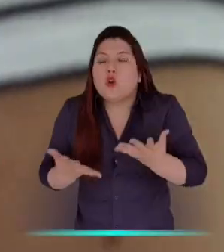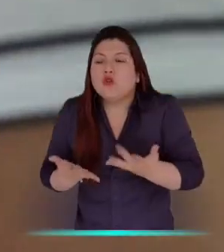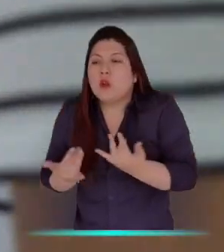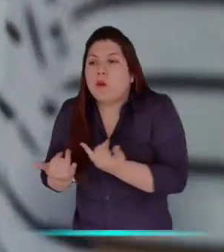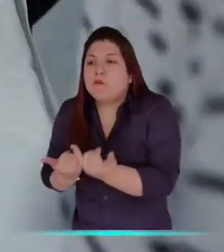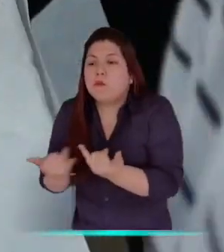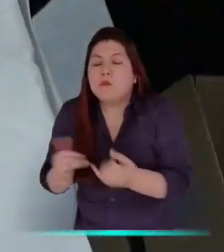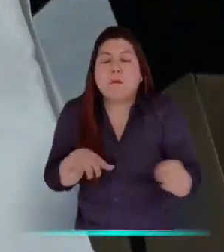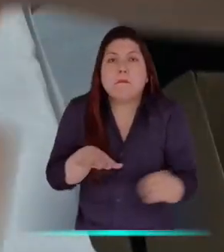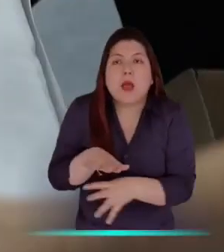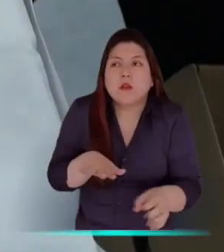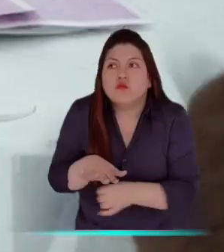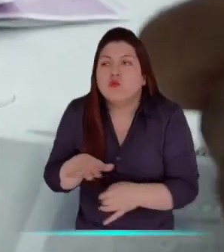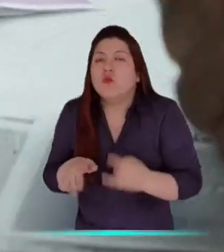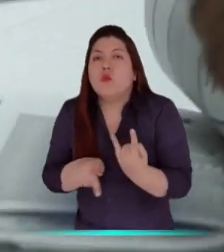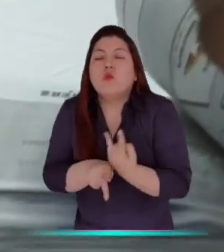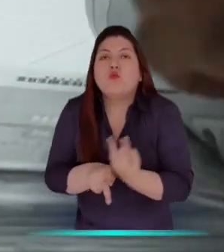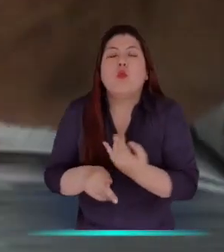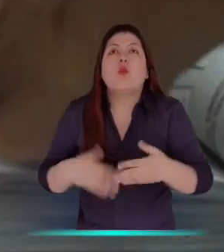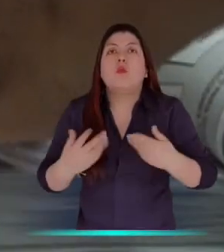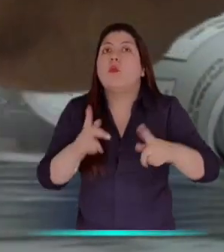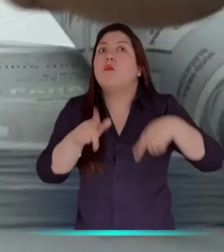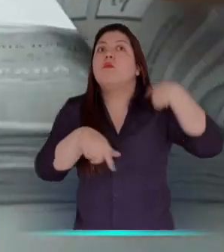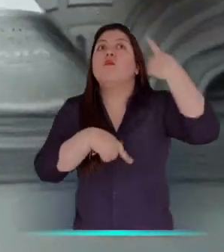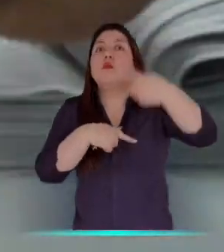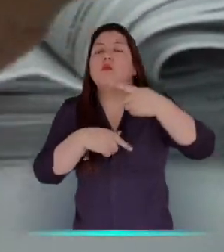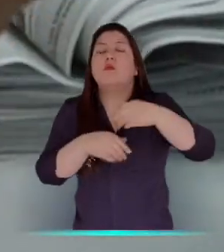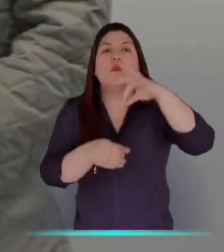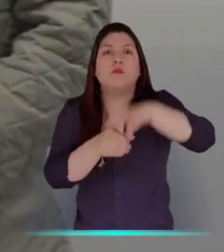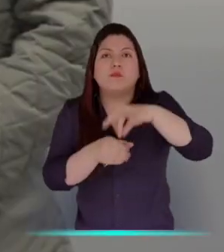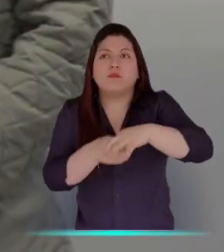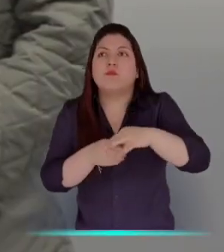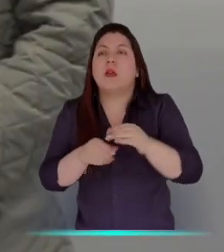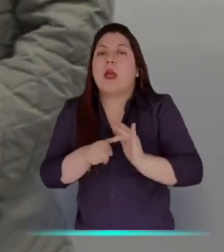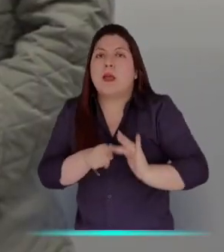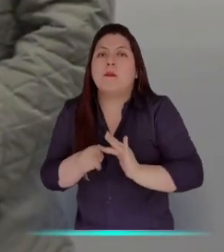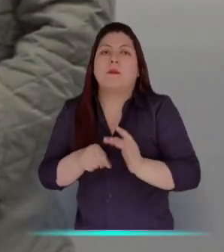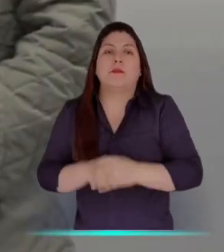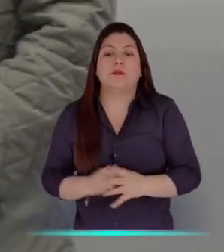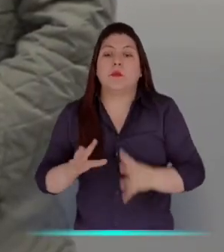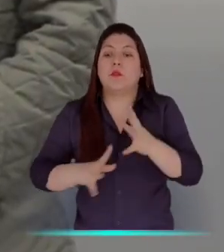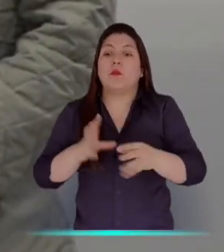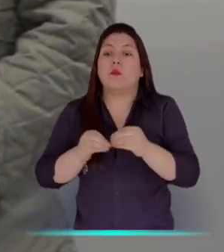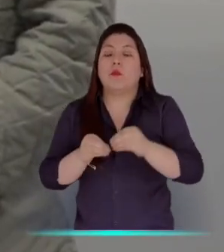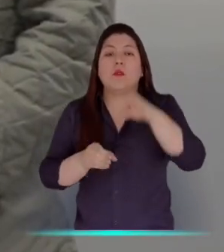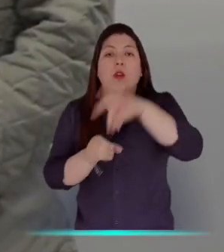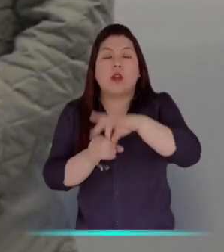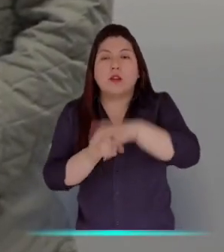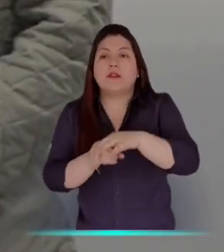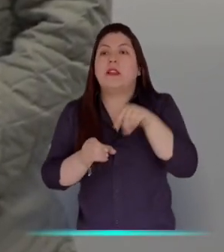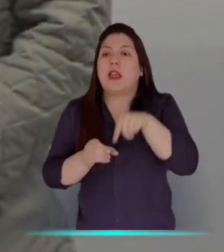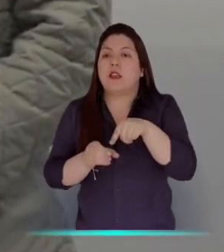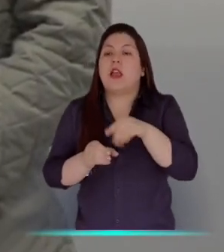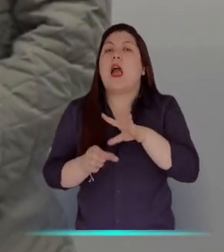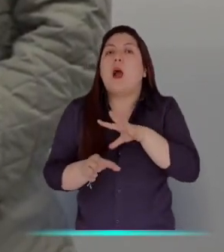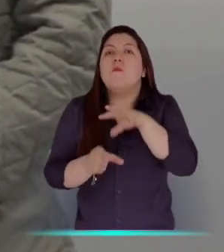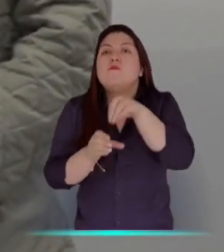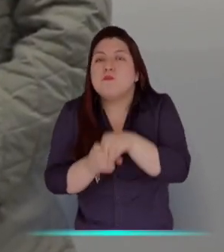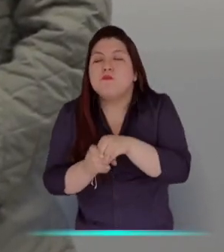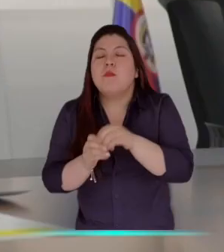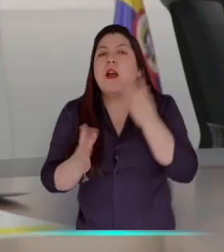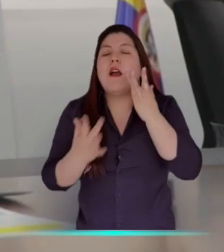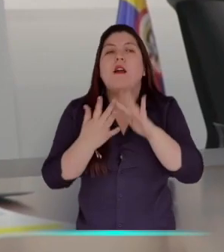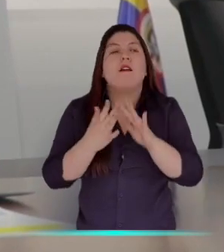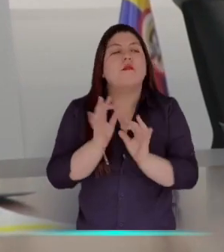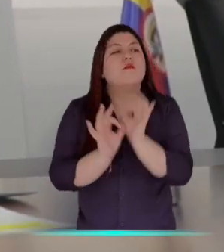reciclaje, en el tema de la disposición de residuos que hace falta en esta entidad y que vamos a inaugurar en el próximo certamen electoral. Como ustedes bien saben, el Código